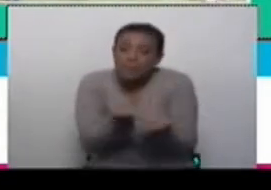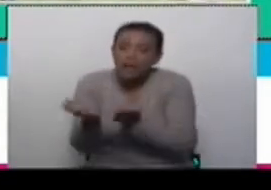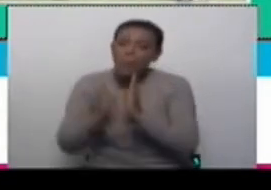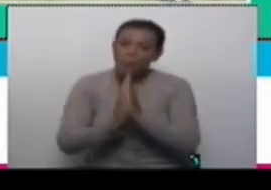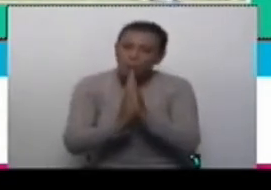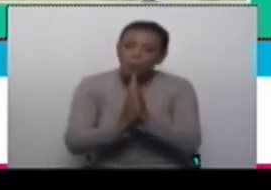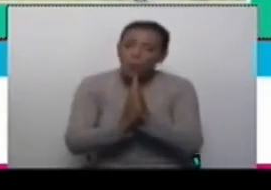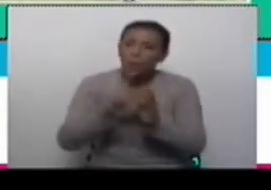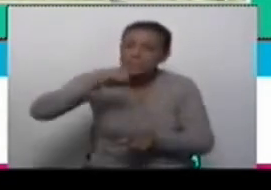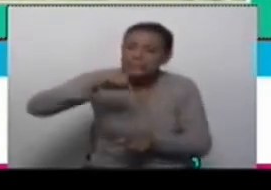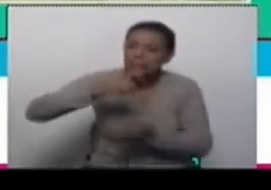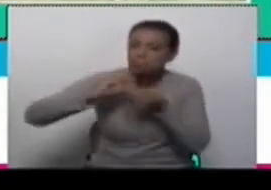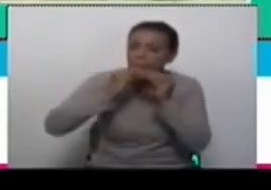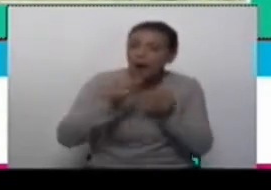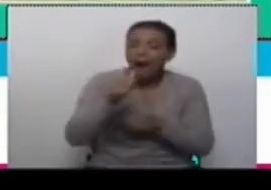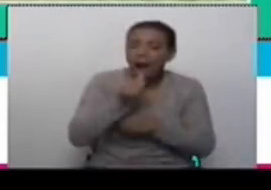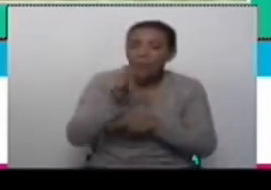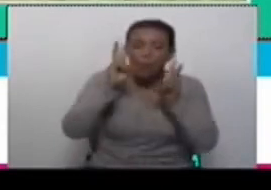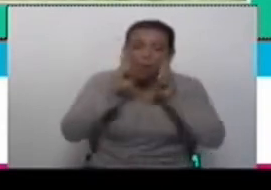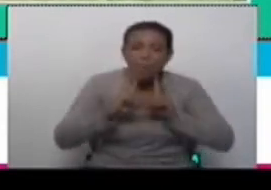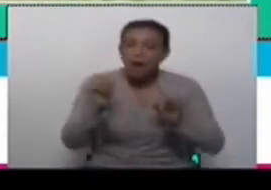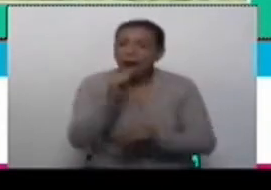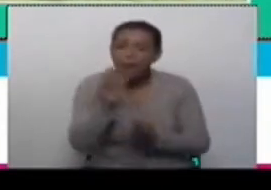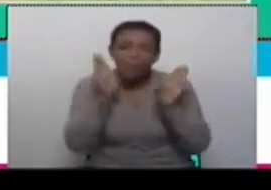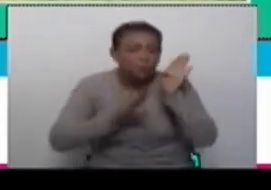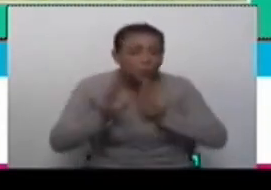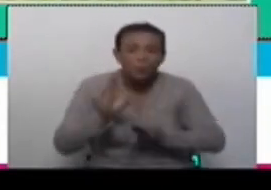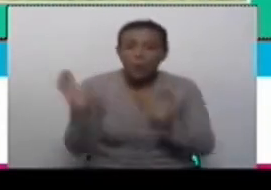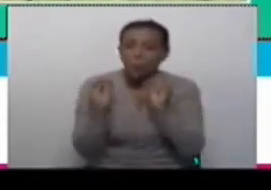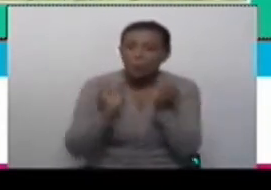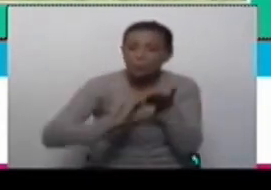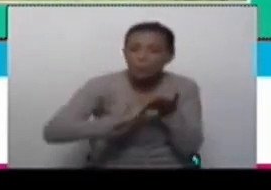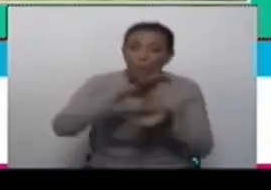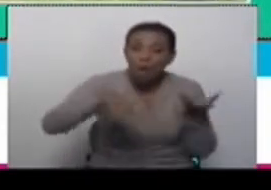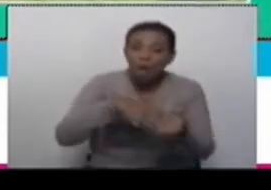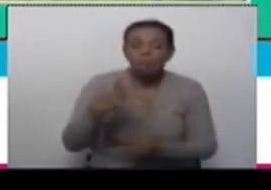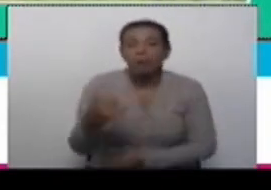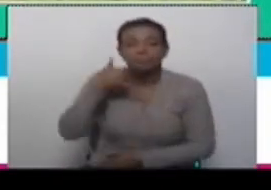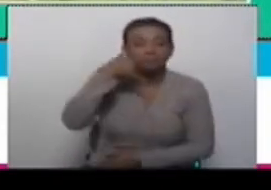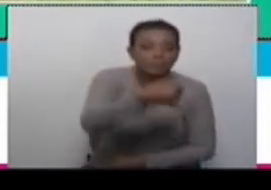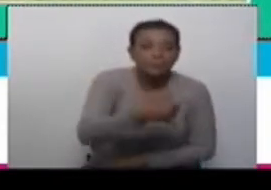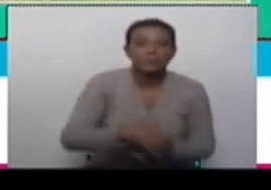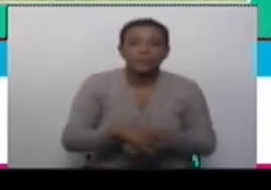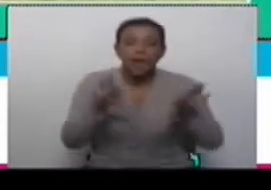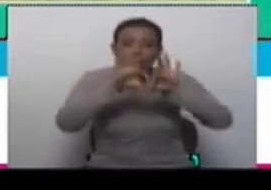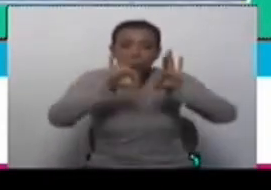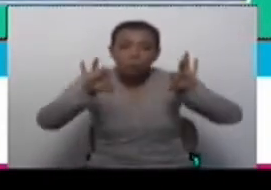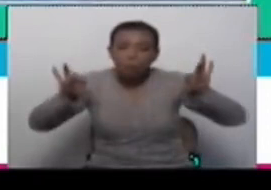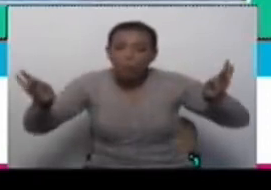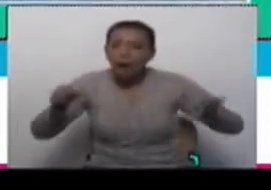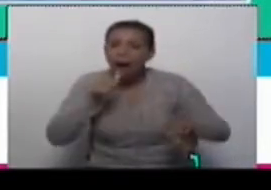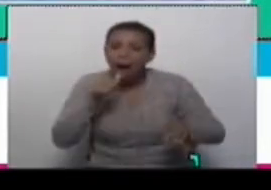población, todo lo que se reporte de agua potable, agua servida, pero buscamos la solución, como usted decía, en el tema de PVC, en el tema de colectores de